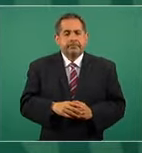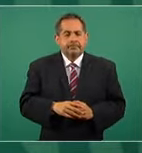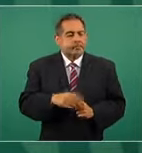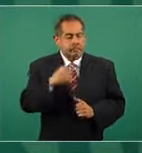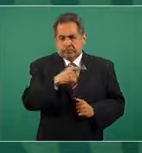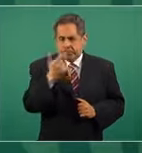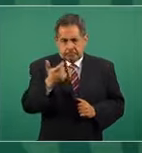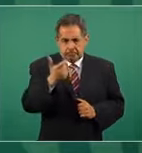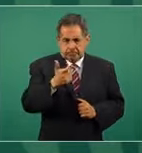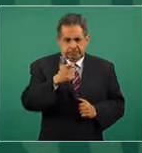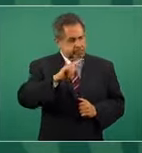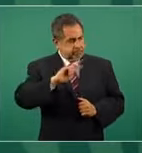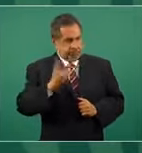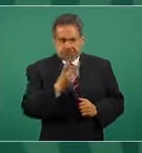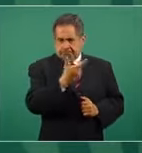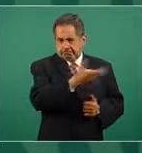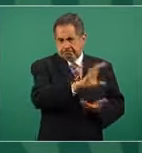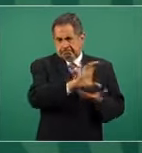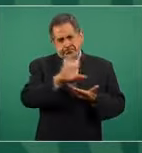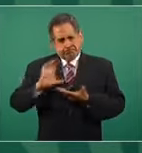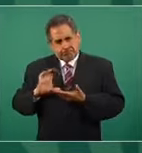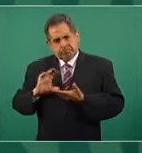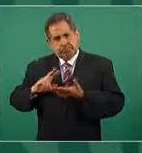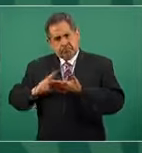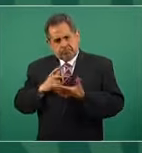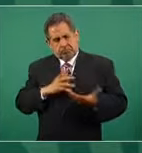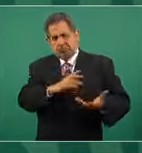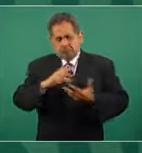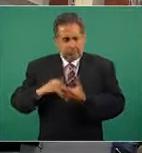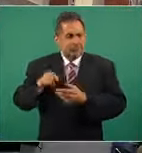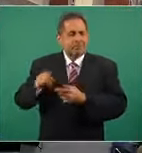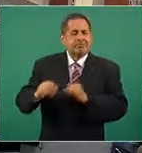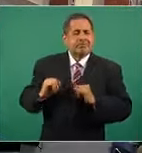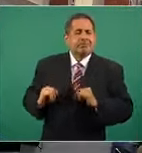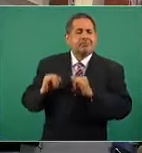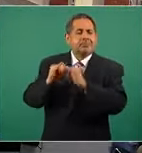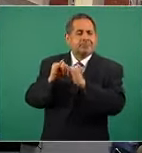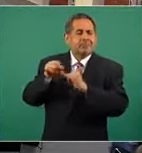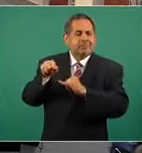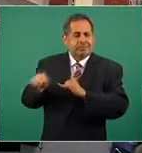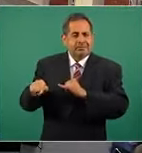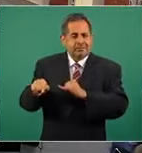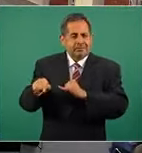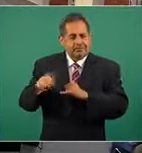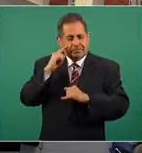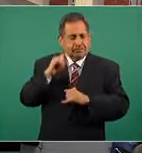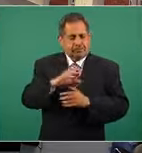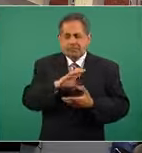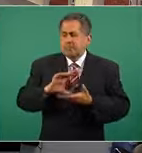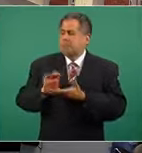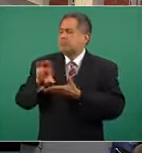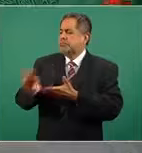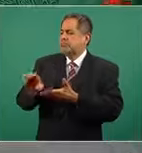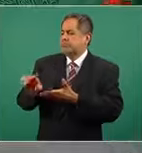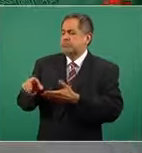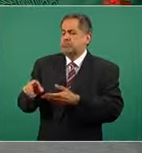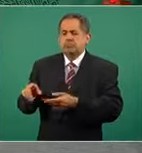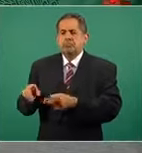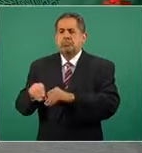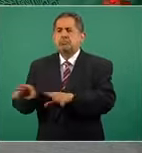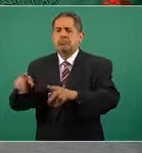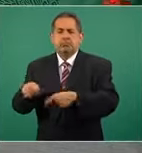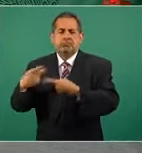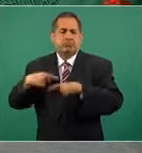regrese ese dinero, que lo entreguen al instituto para devolverle al pueblo lo robado.